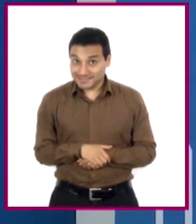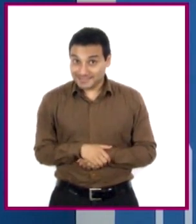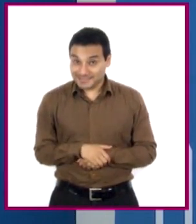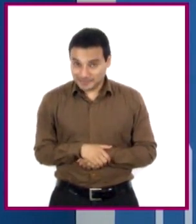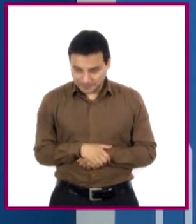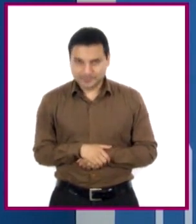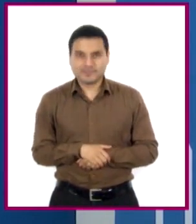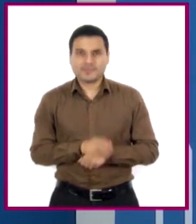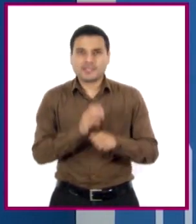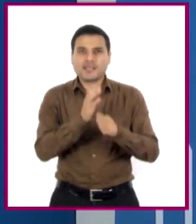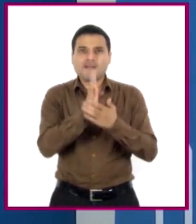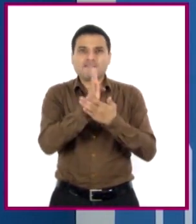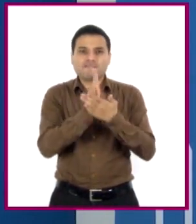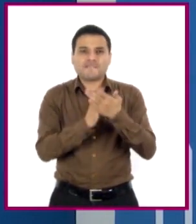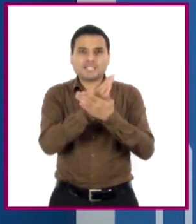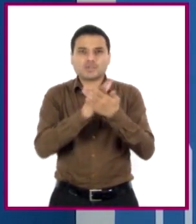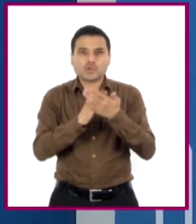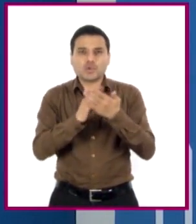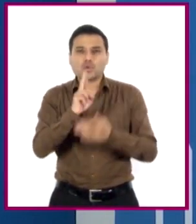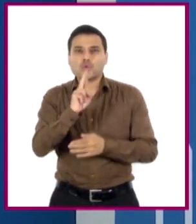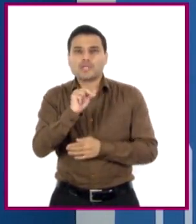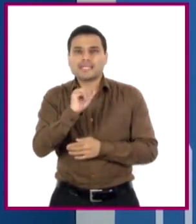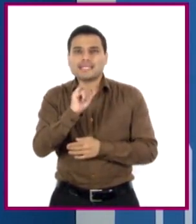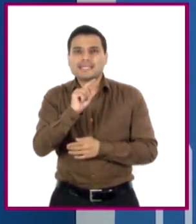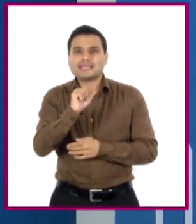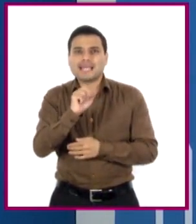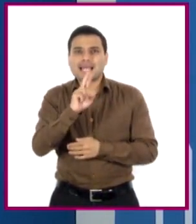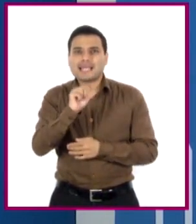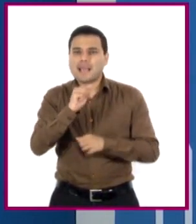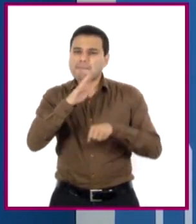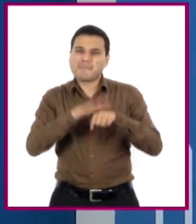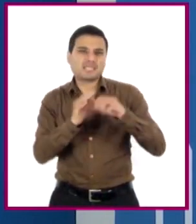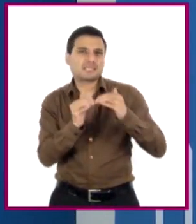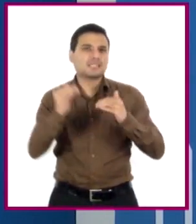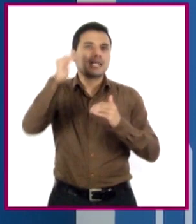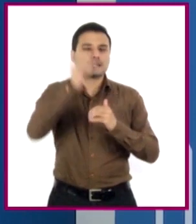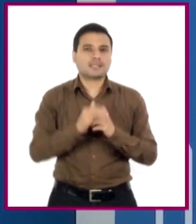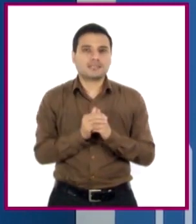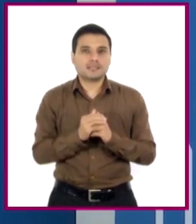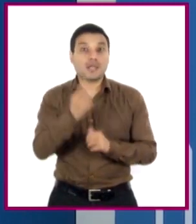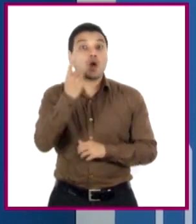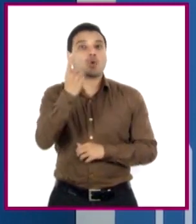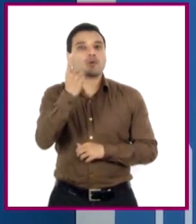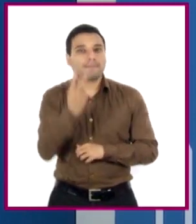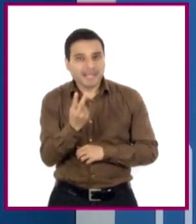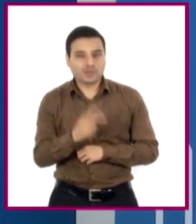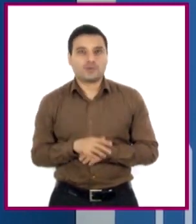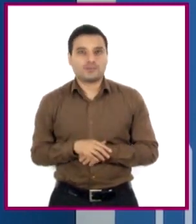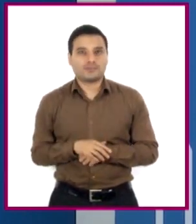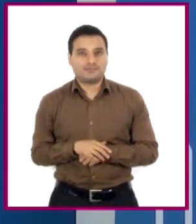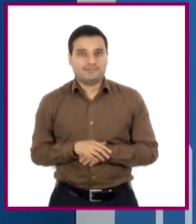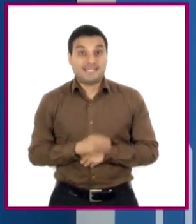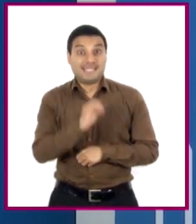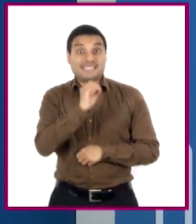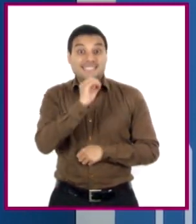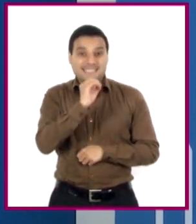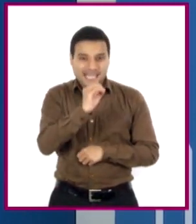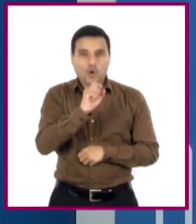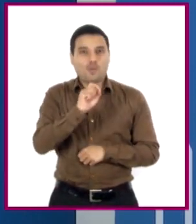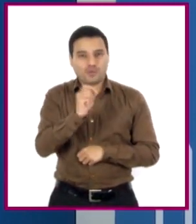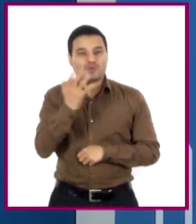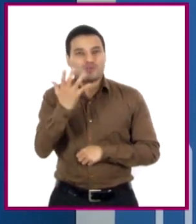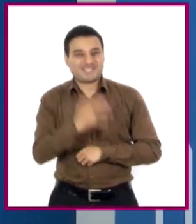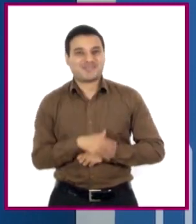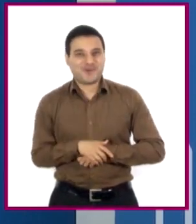¿Cuál es la fracción unitaria más grande? La respuesta correcta es un medio, que representa 0.5